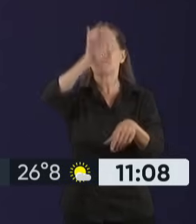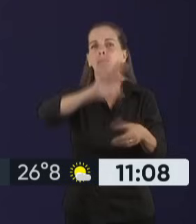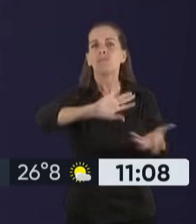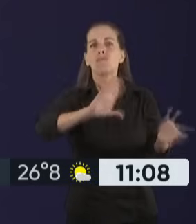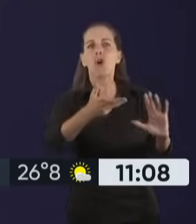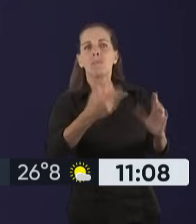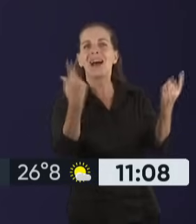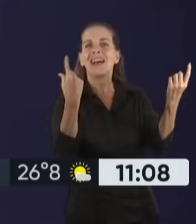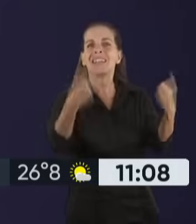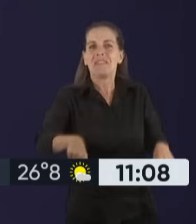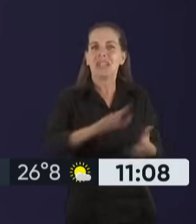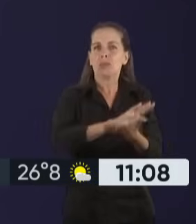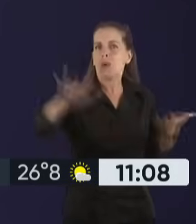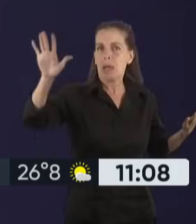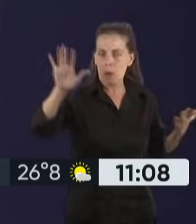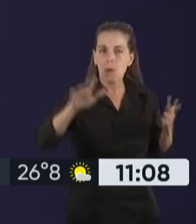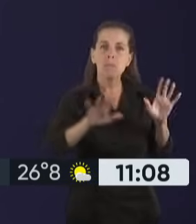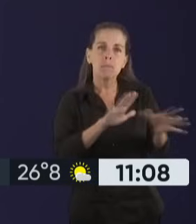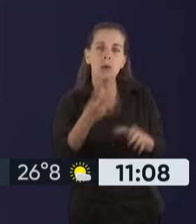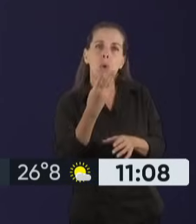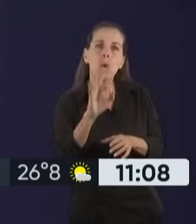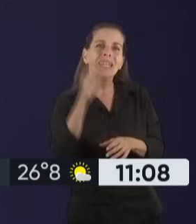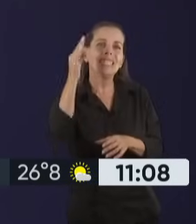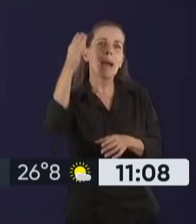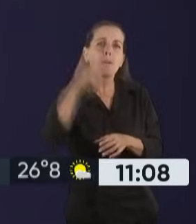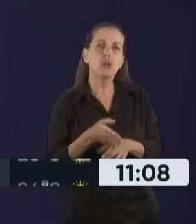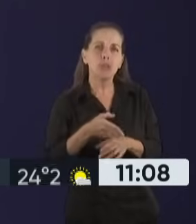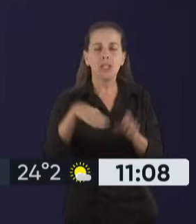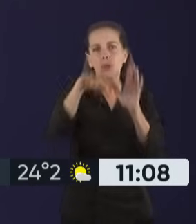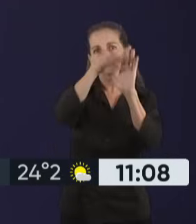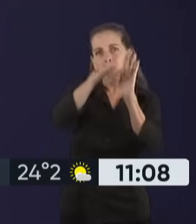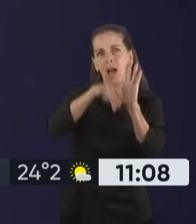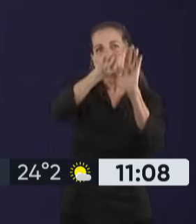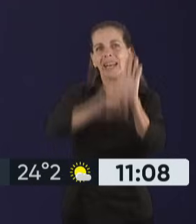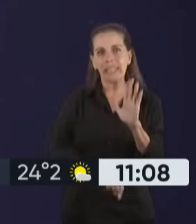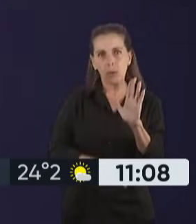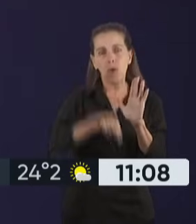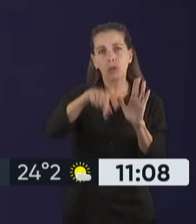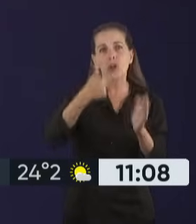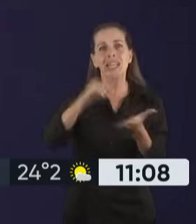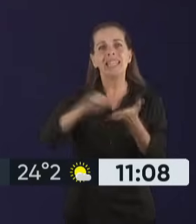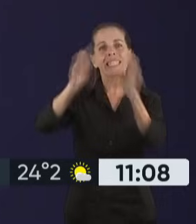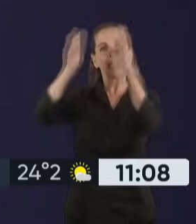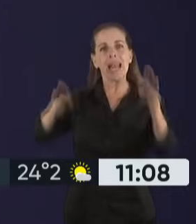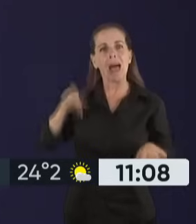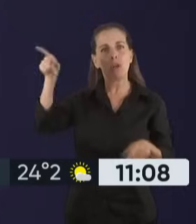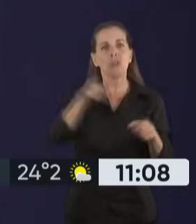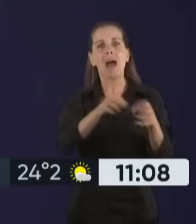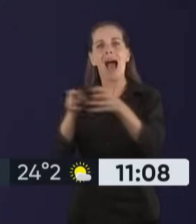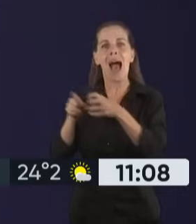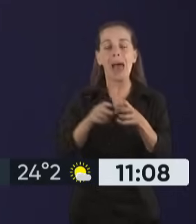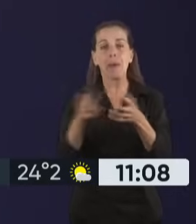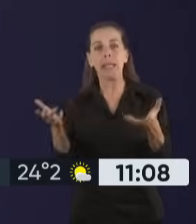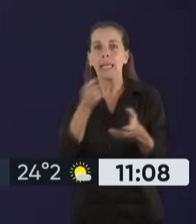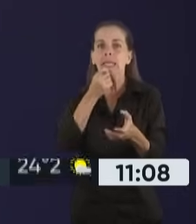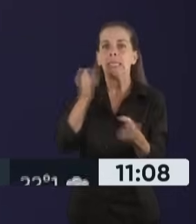el 40% de los artículos del DNI que hoy se va a debatir en el Senado por su aprobación o por su